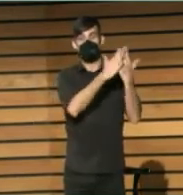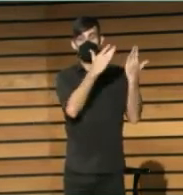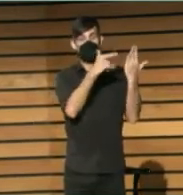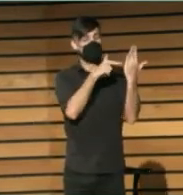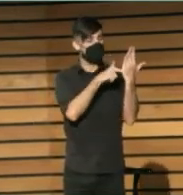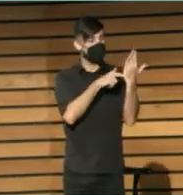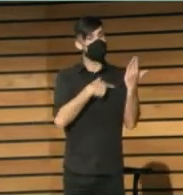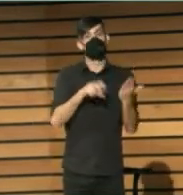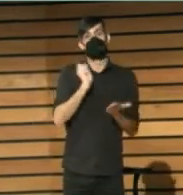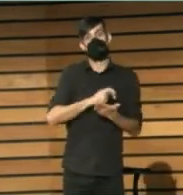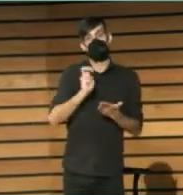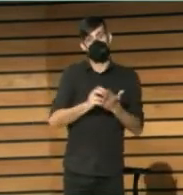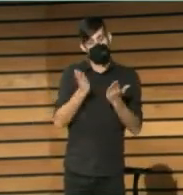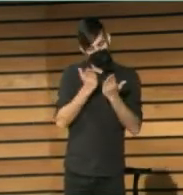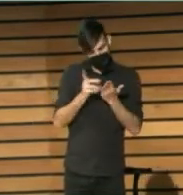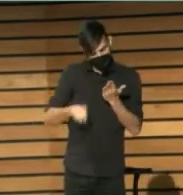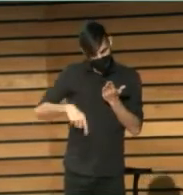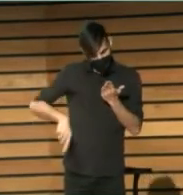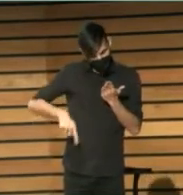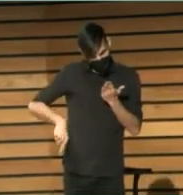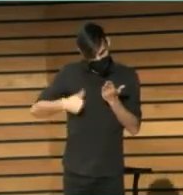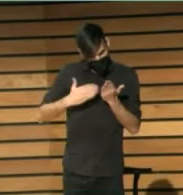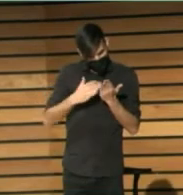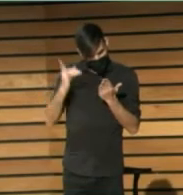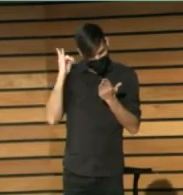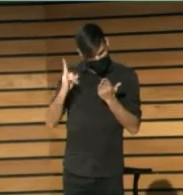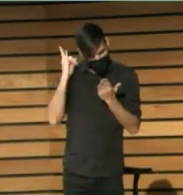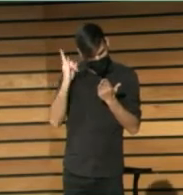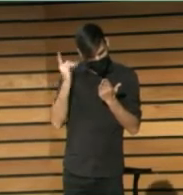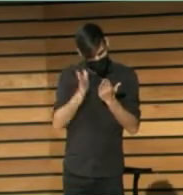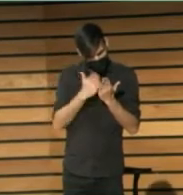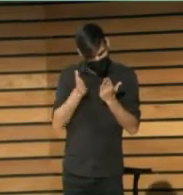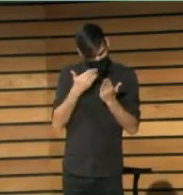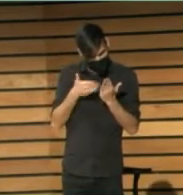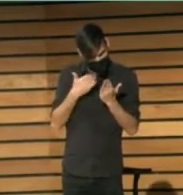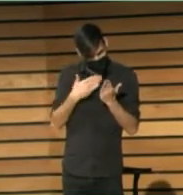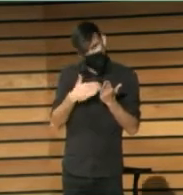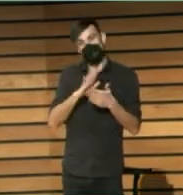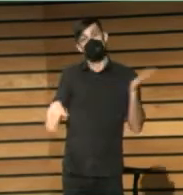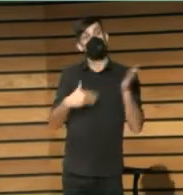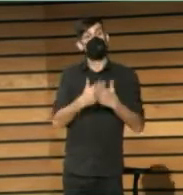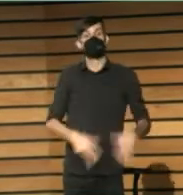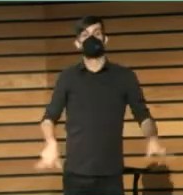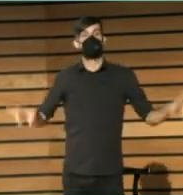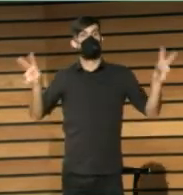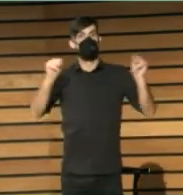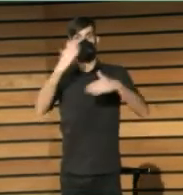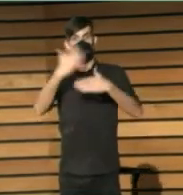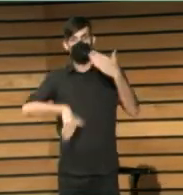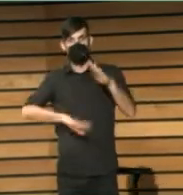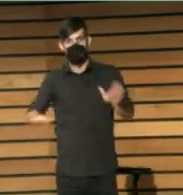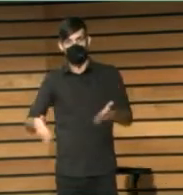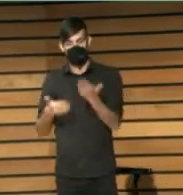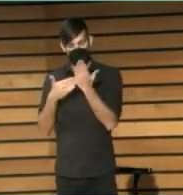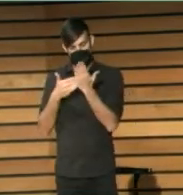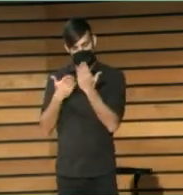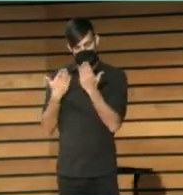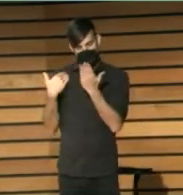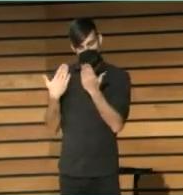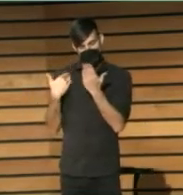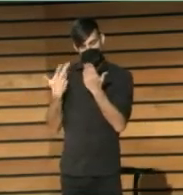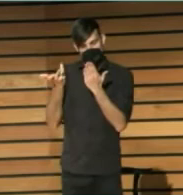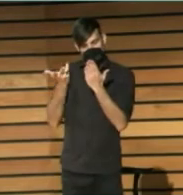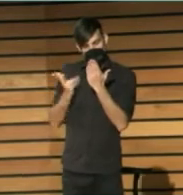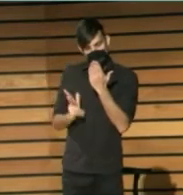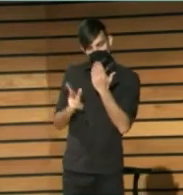calle, porque no podías dejarla, hasta la última, que te cuenta